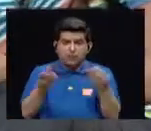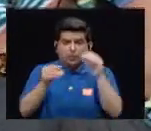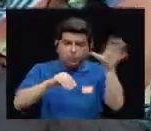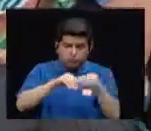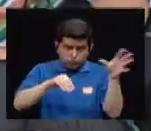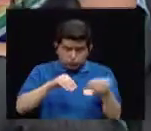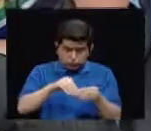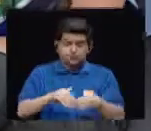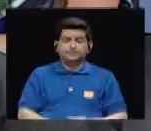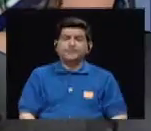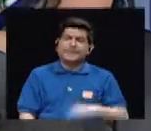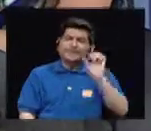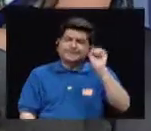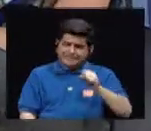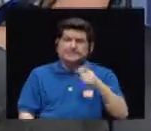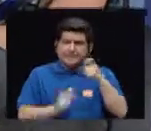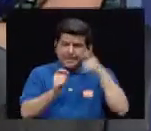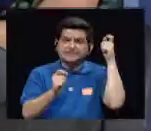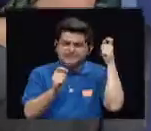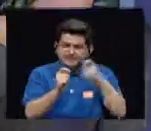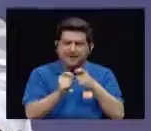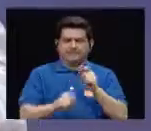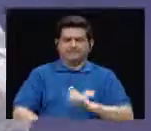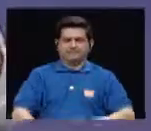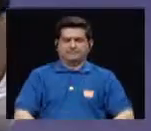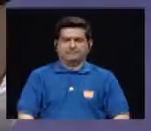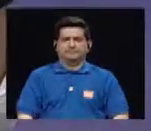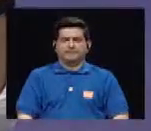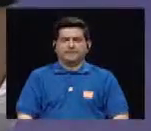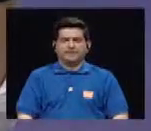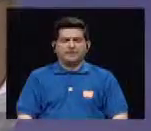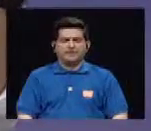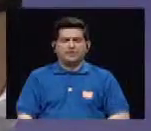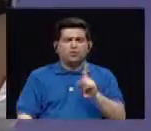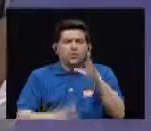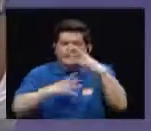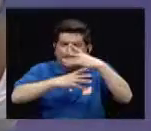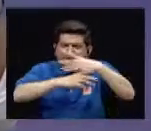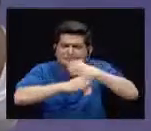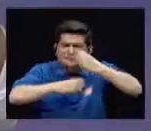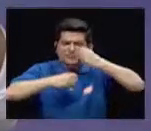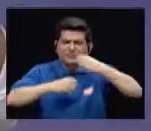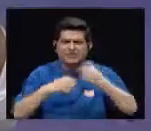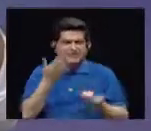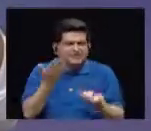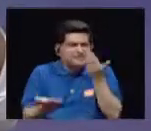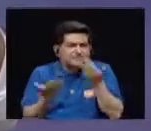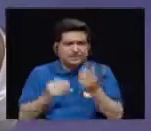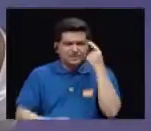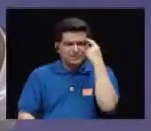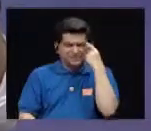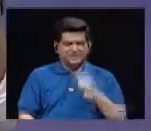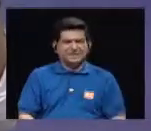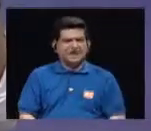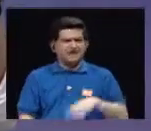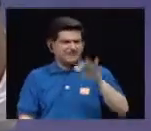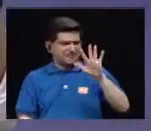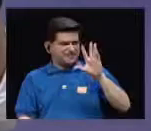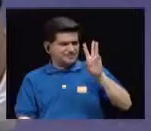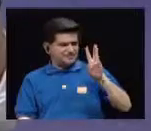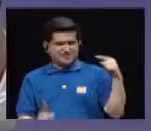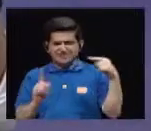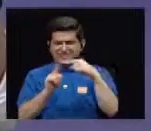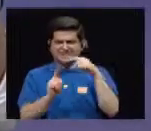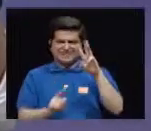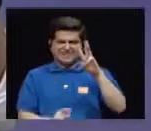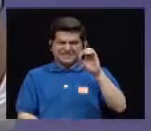audiovisuales extra. Sí, no, tal cual, porque, digamos, hacer una síntesis, digamos, del 56